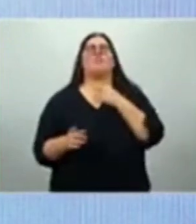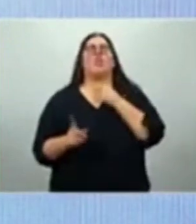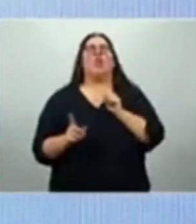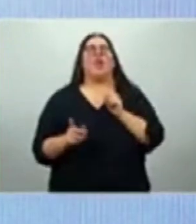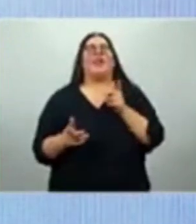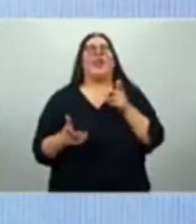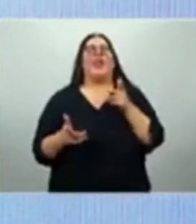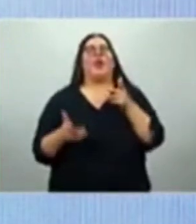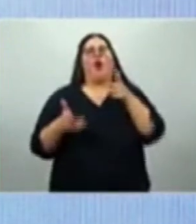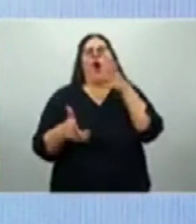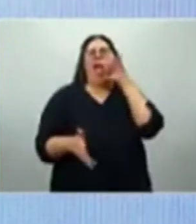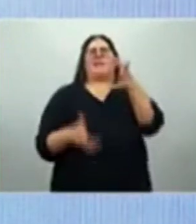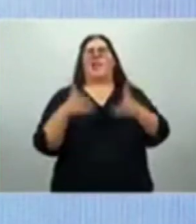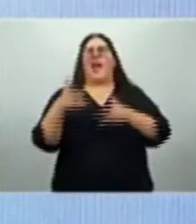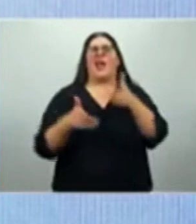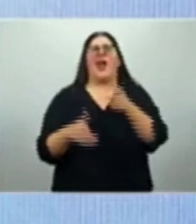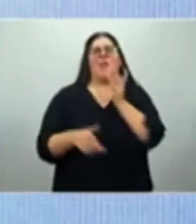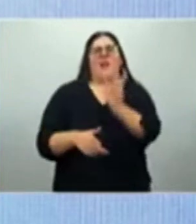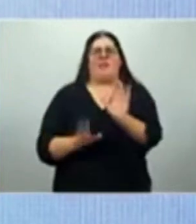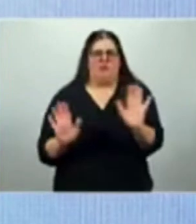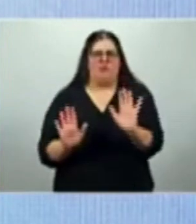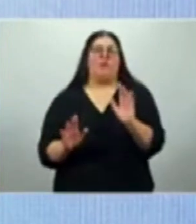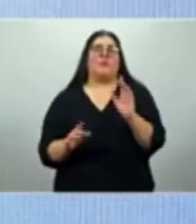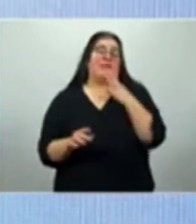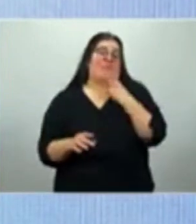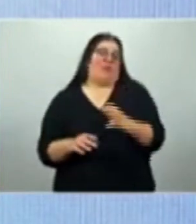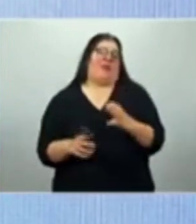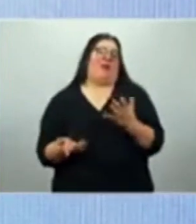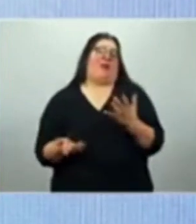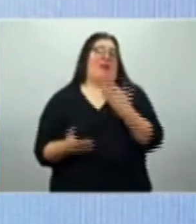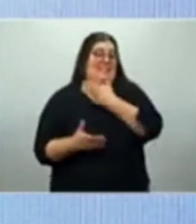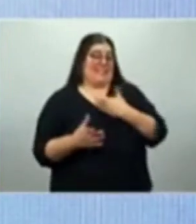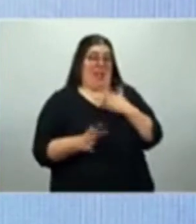no quiero exagerar en la adjetivación, pero esa idea absolutamente